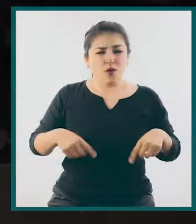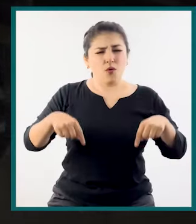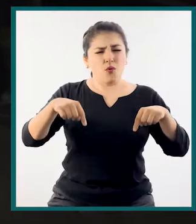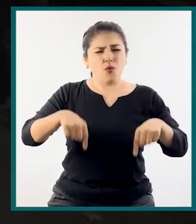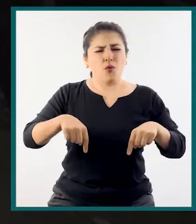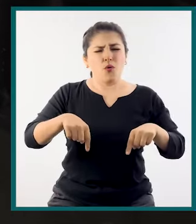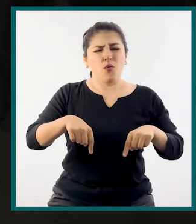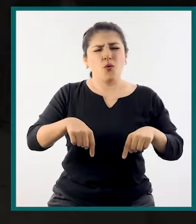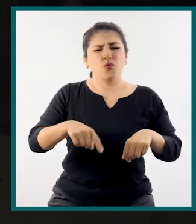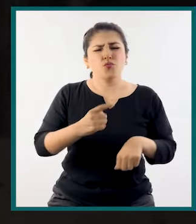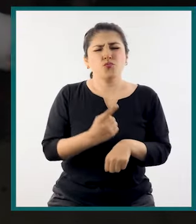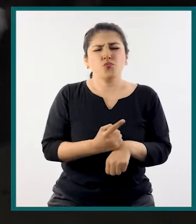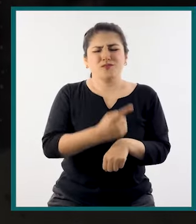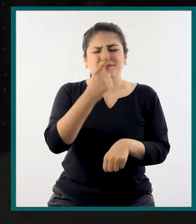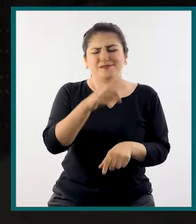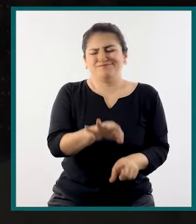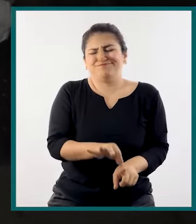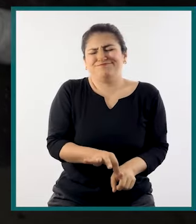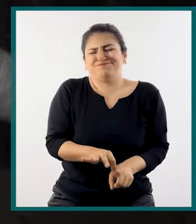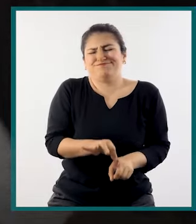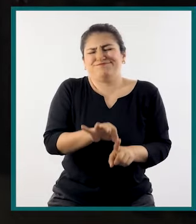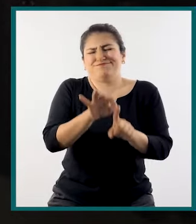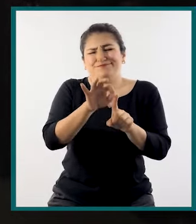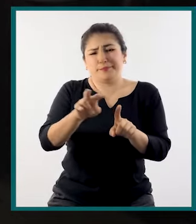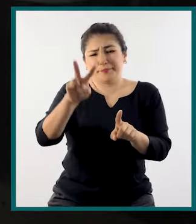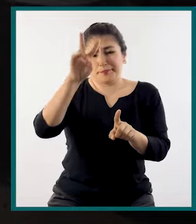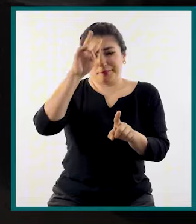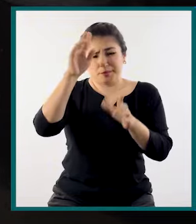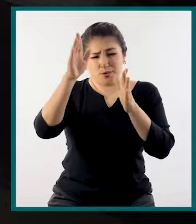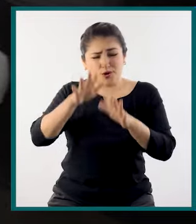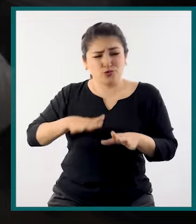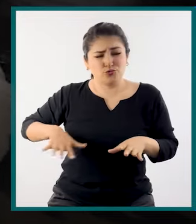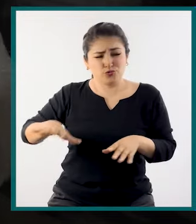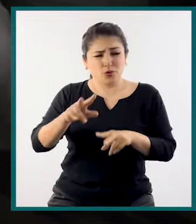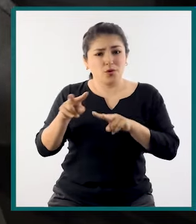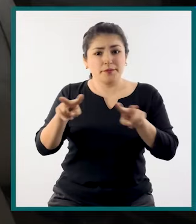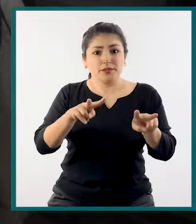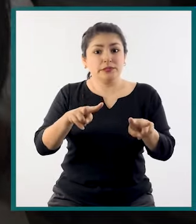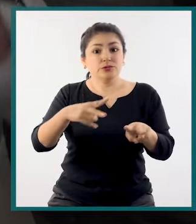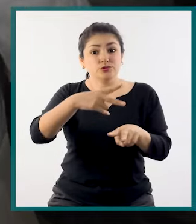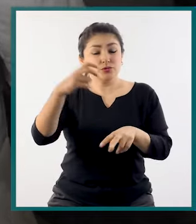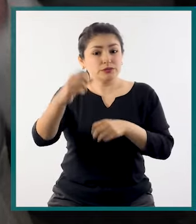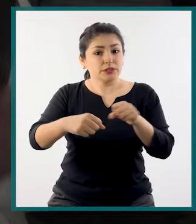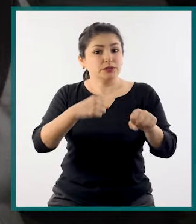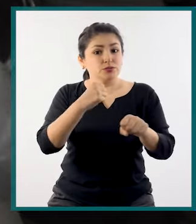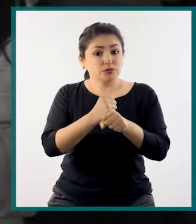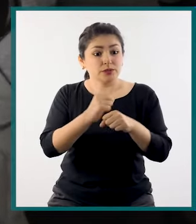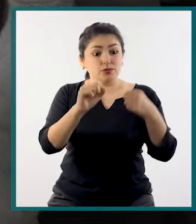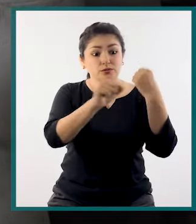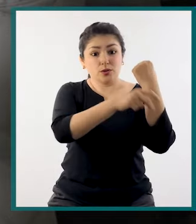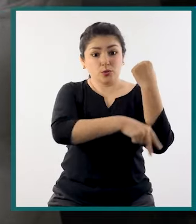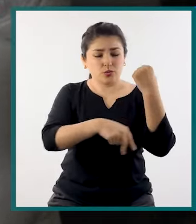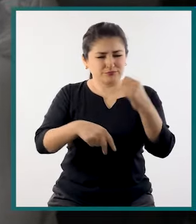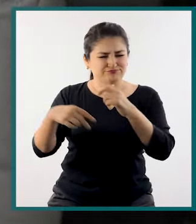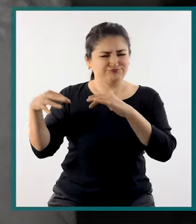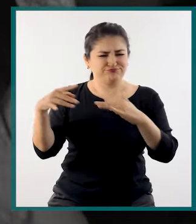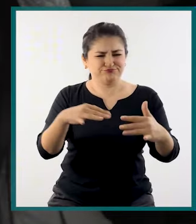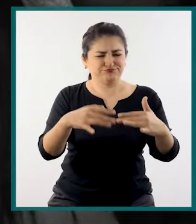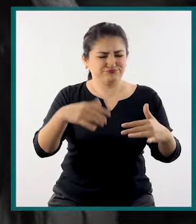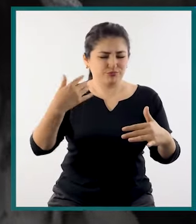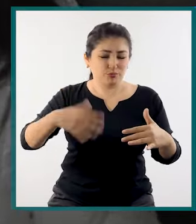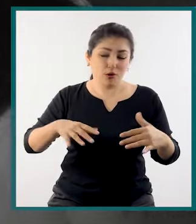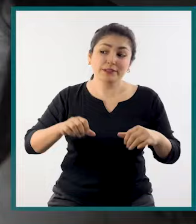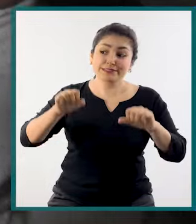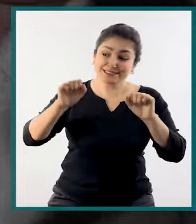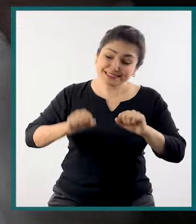Hoy ha ocurrido un hito muy importante para todos los peruanos. 200 años de la batalla de Junín. Así